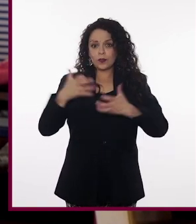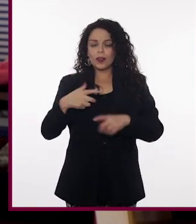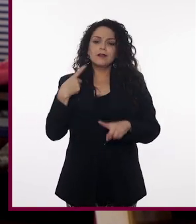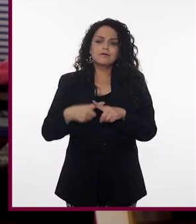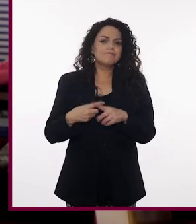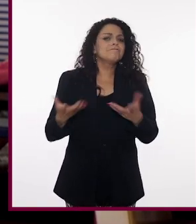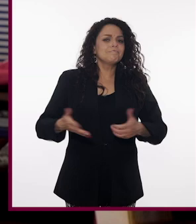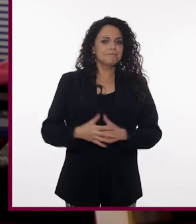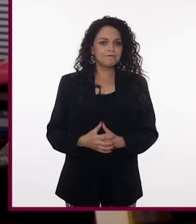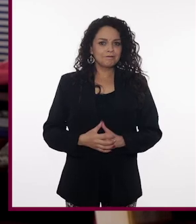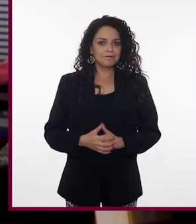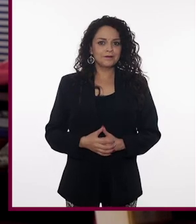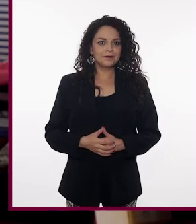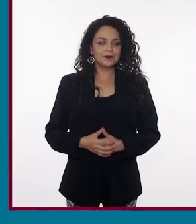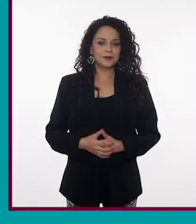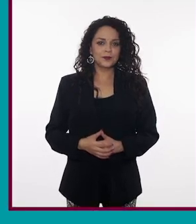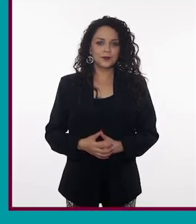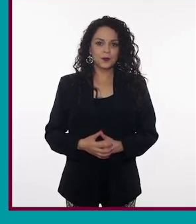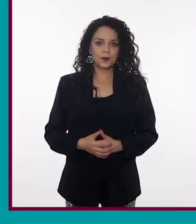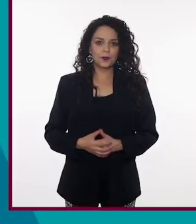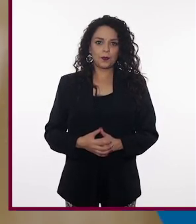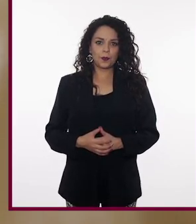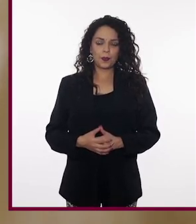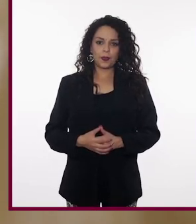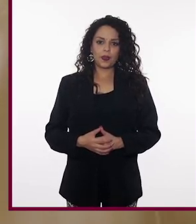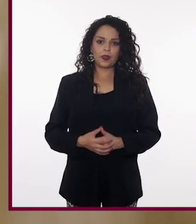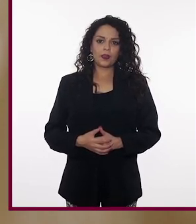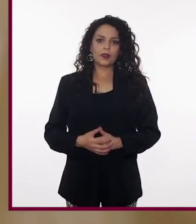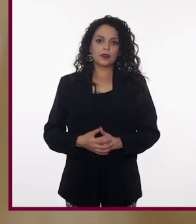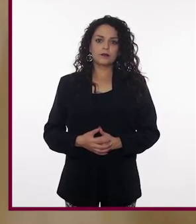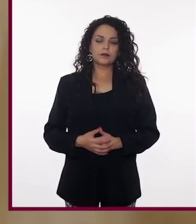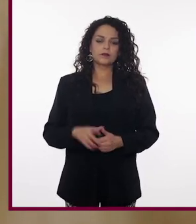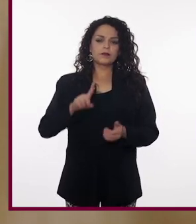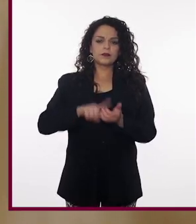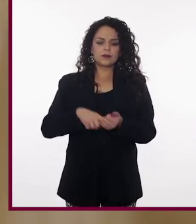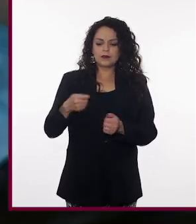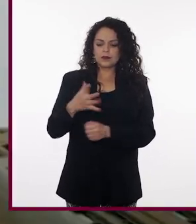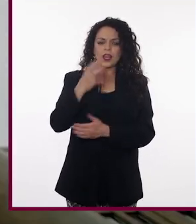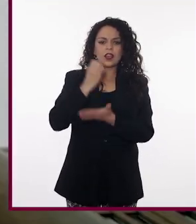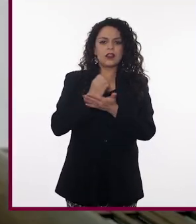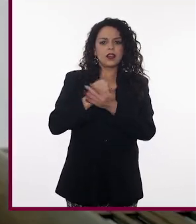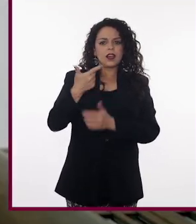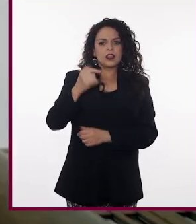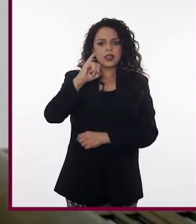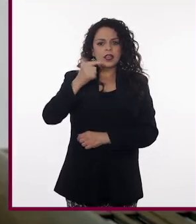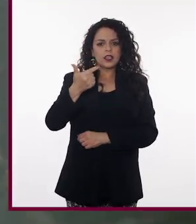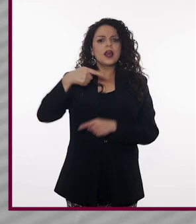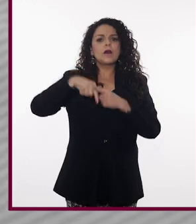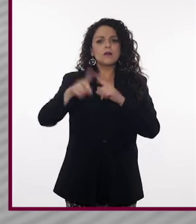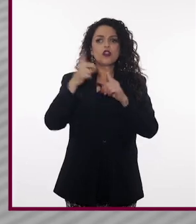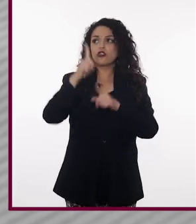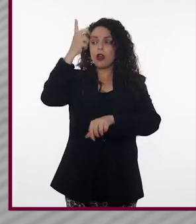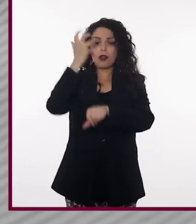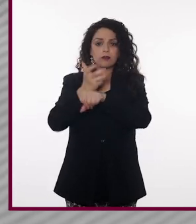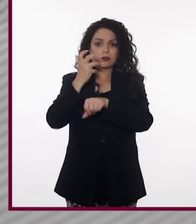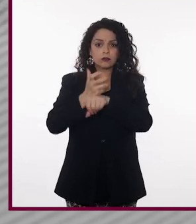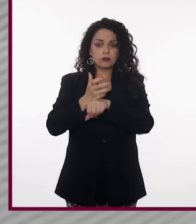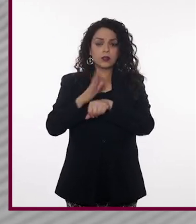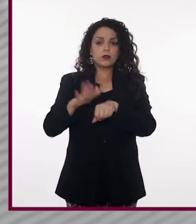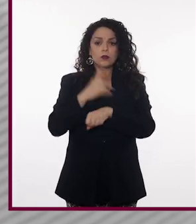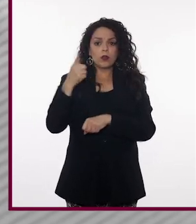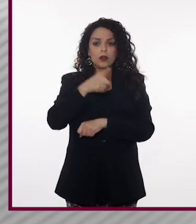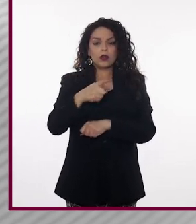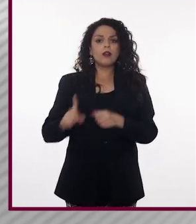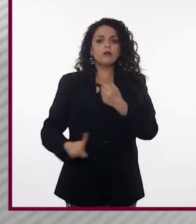nosotros, ¿quién? La llamada economía gig nació en Estados Unidos después de la crisis